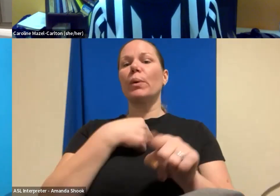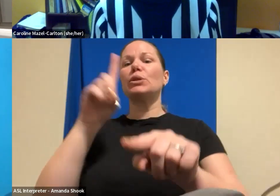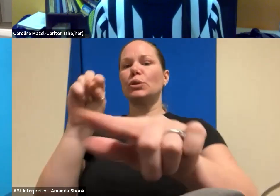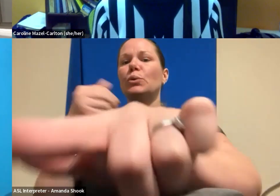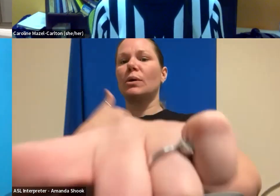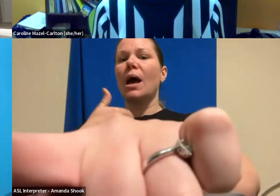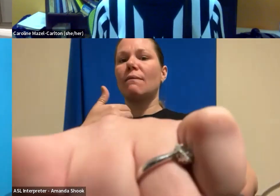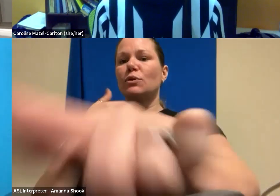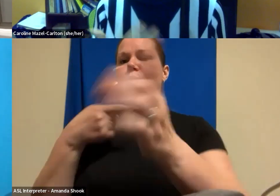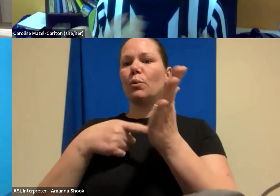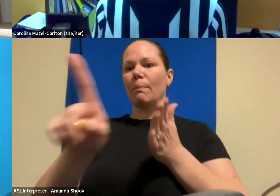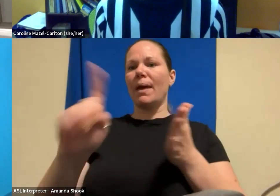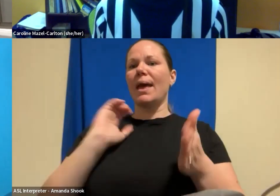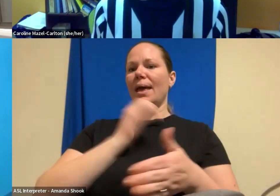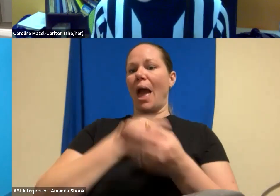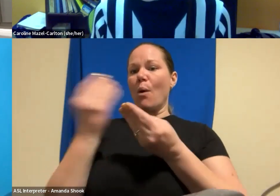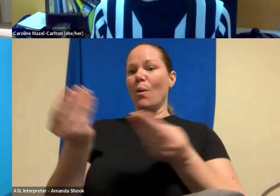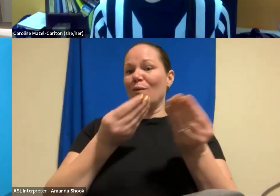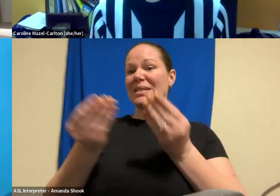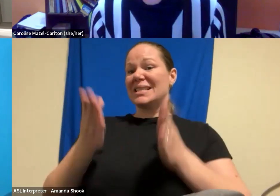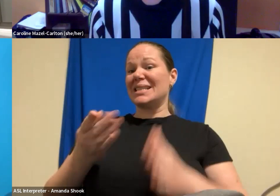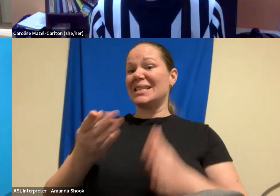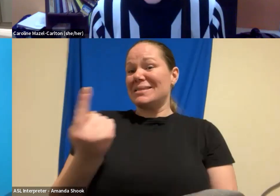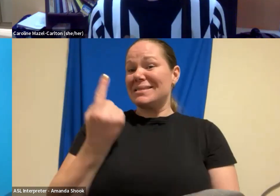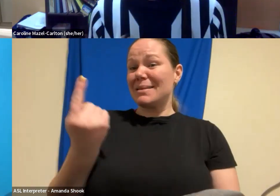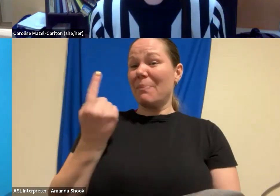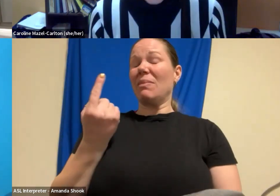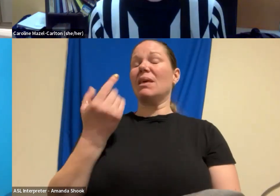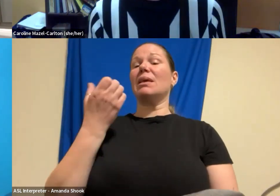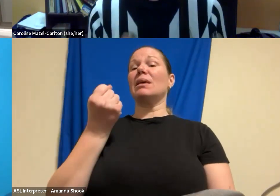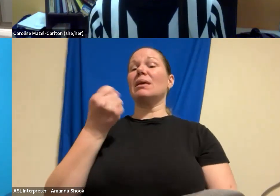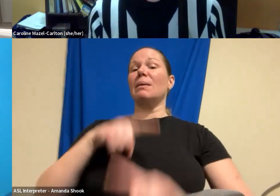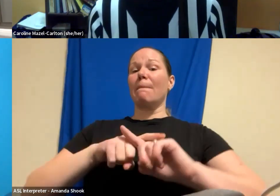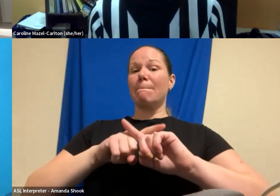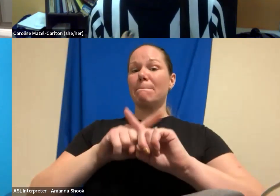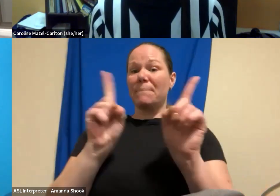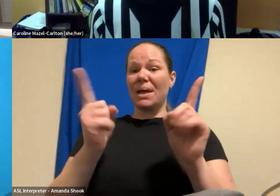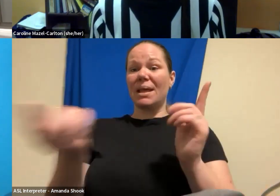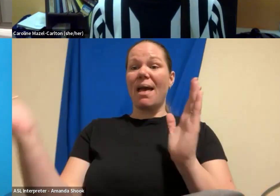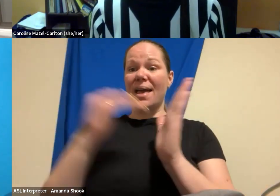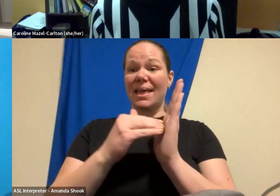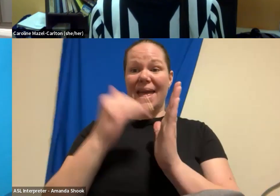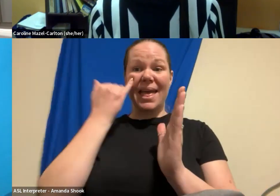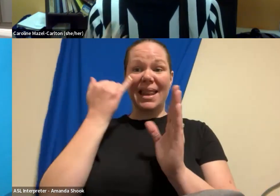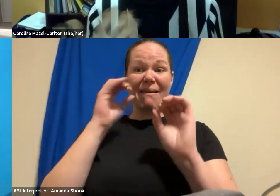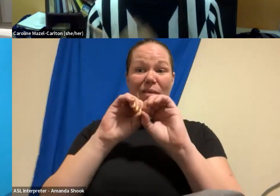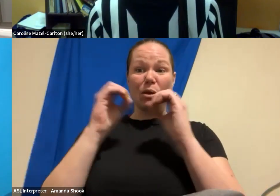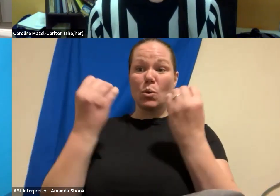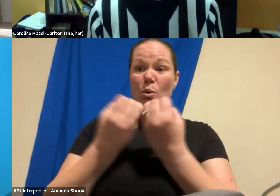bajo costo. Sí, tienen que pagar. ¿Por qué tenemos que pagarle a nuestros facilitadores